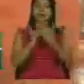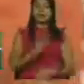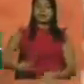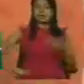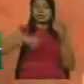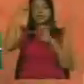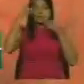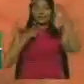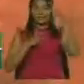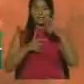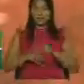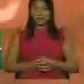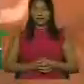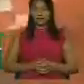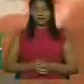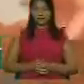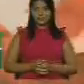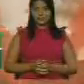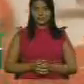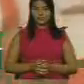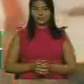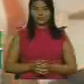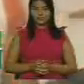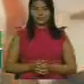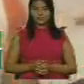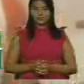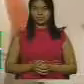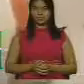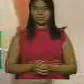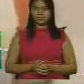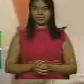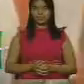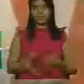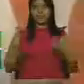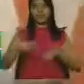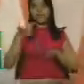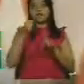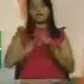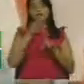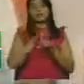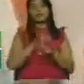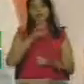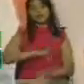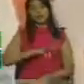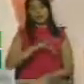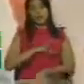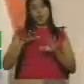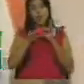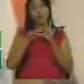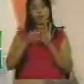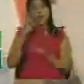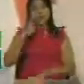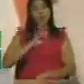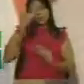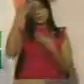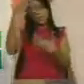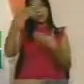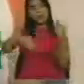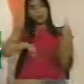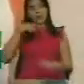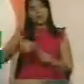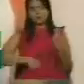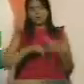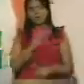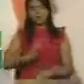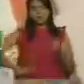comandante Hugo Rafael Chávez Frías. Bueno, desde la Sala de Batalla Social Unidos por Bolívar, un saludo revolucionario a